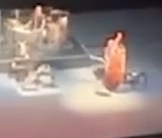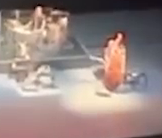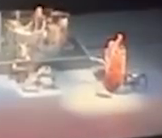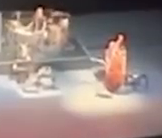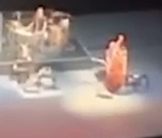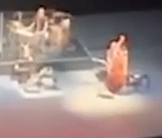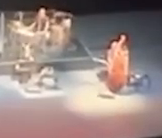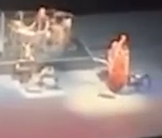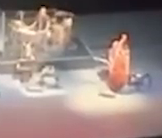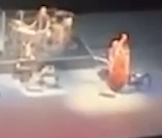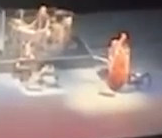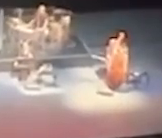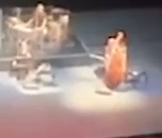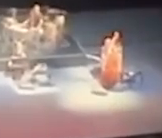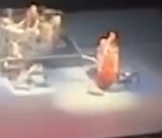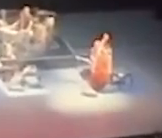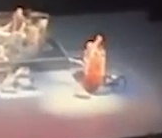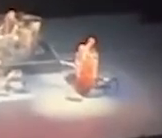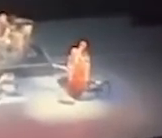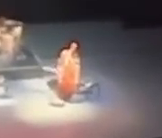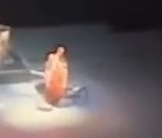Hoy se la dedico a Andrés Manuel.